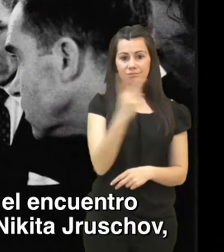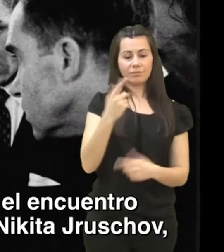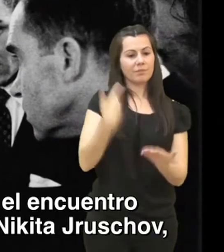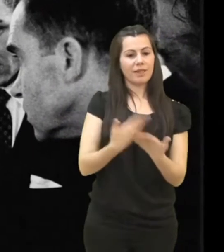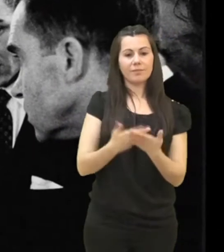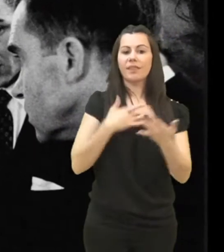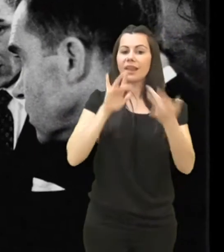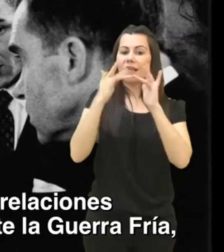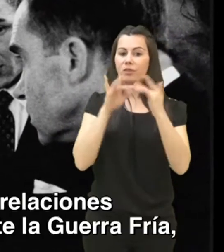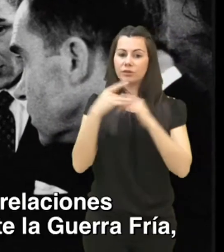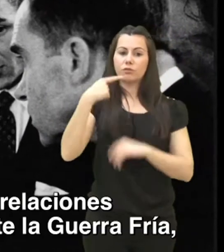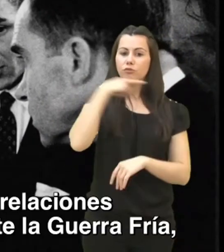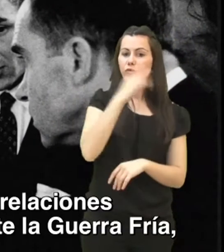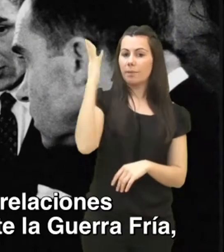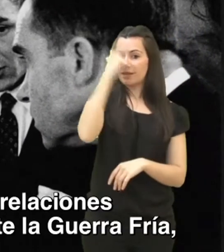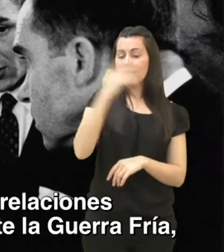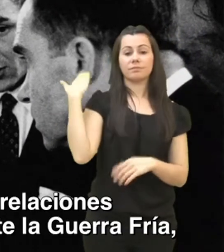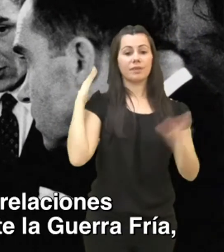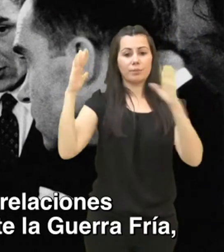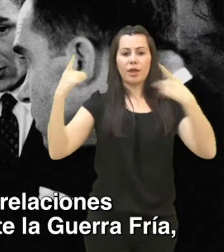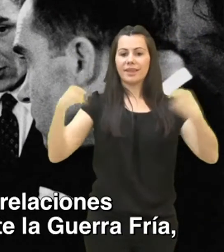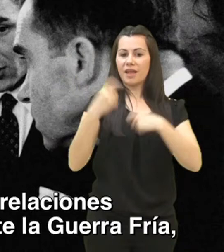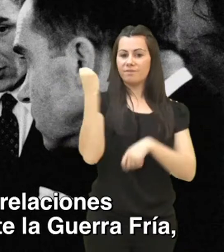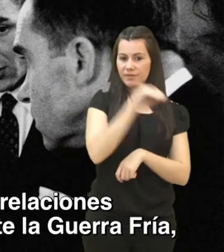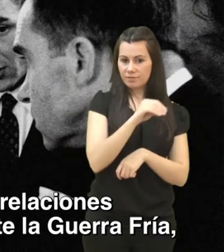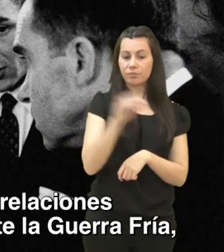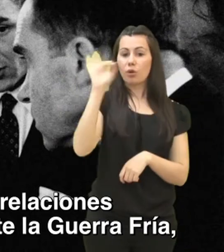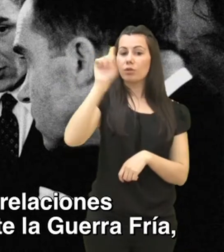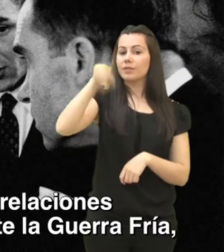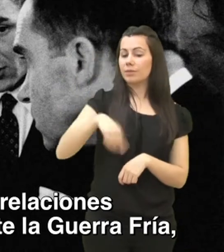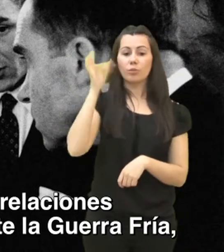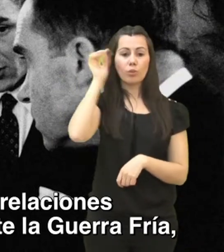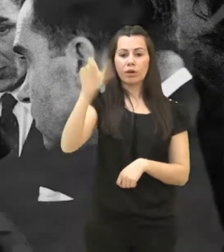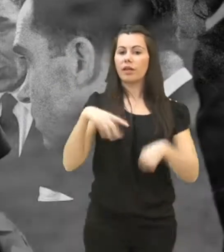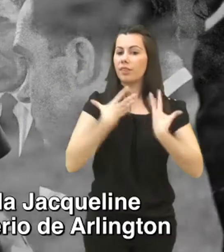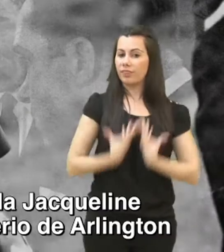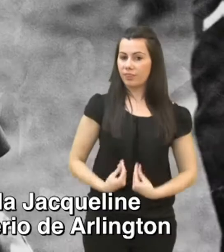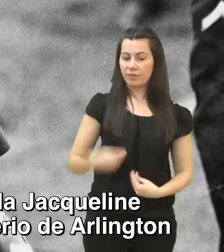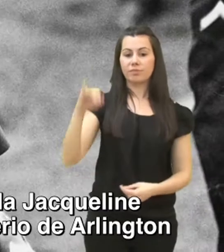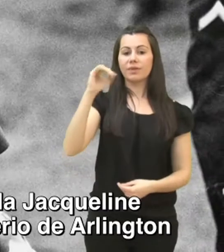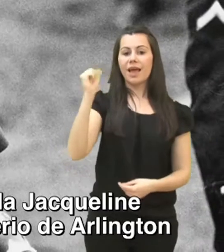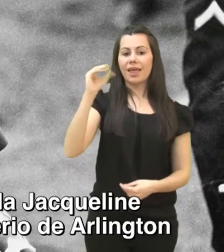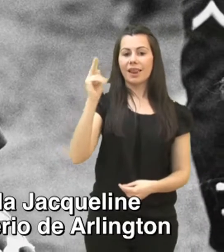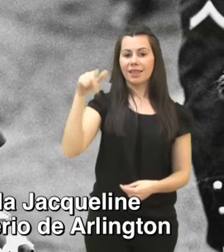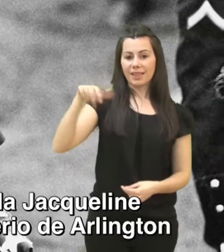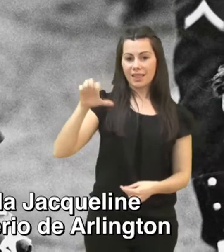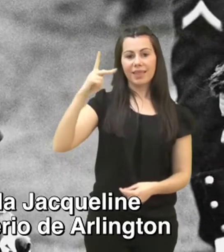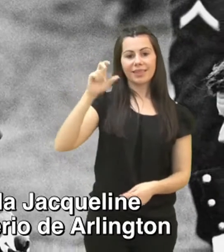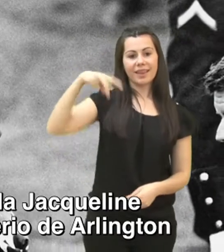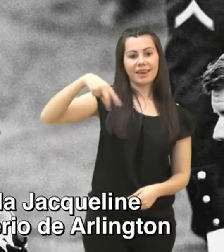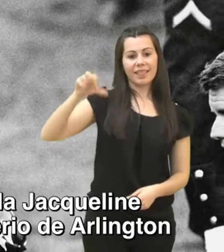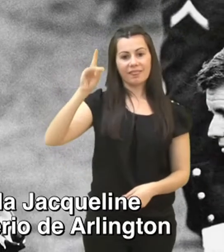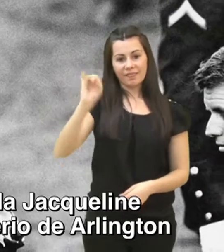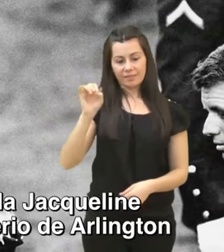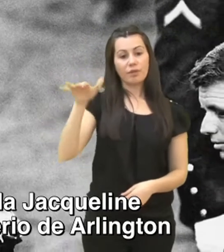Nikita Khrushchev, paradigma de las relaciones ruso-americanas durante la Guerra Fría, o las de una desolada Jacqueline